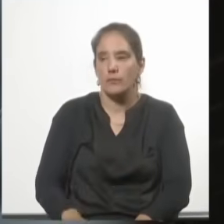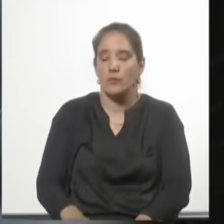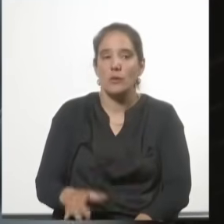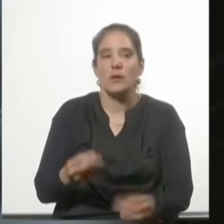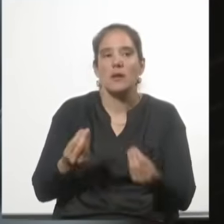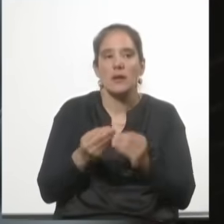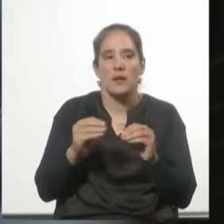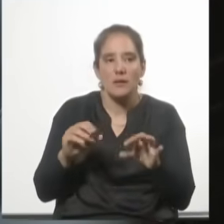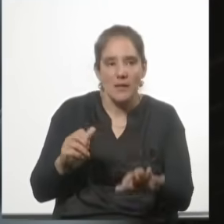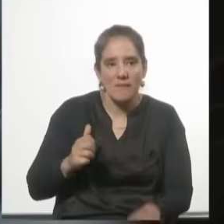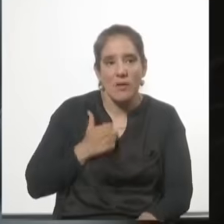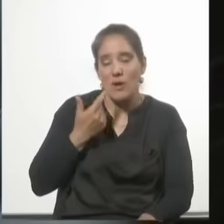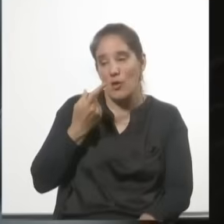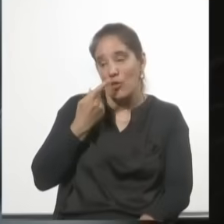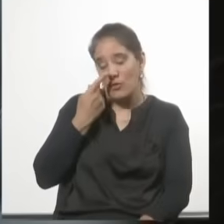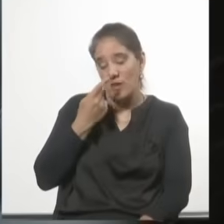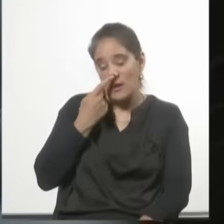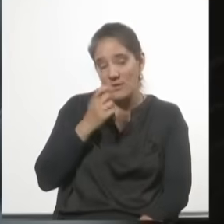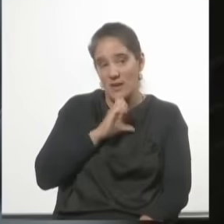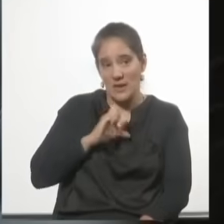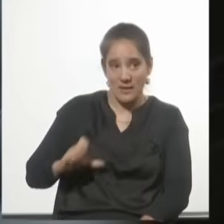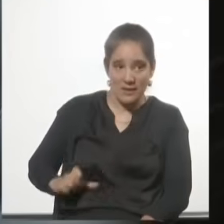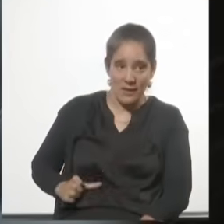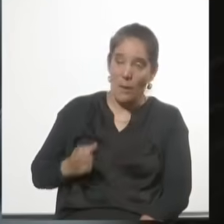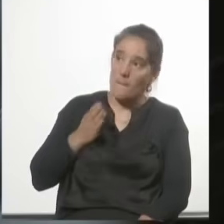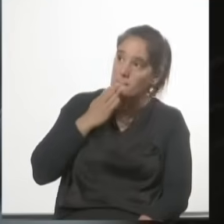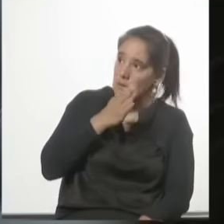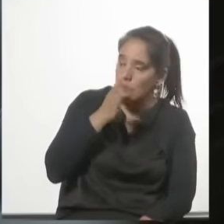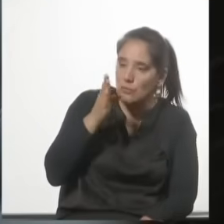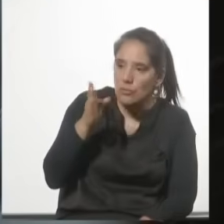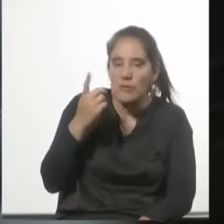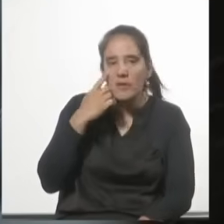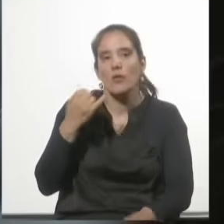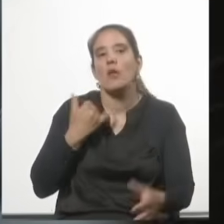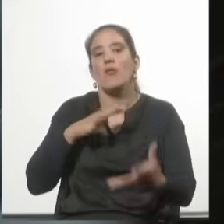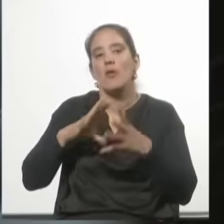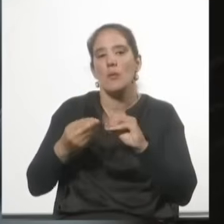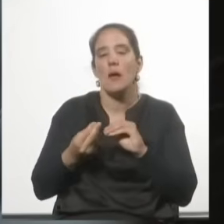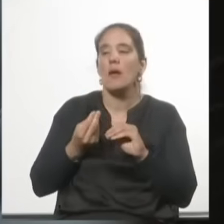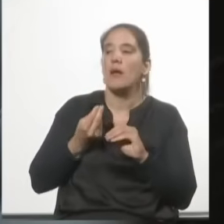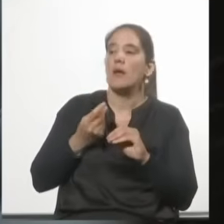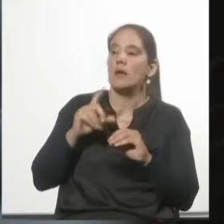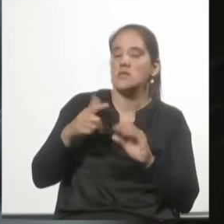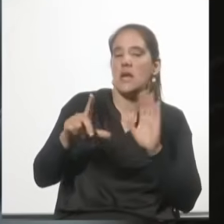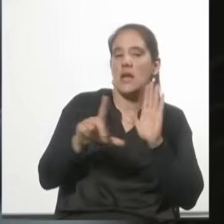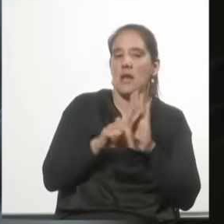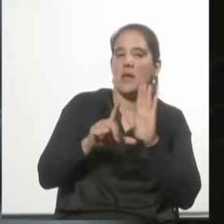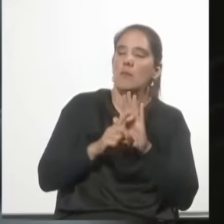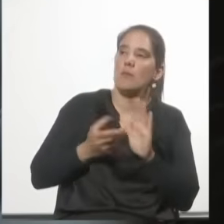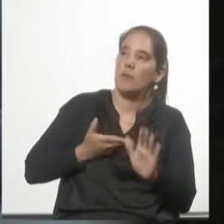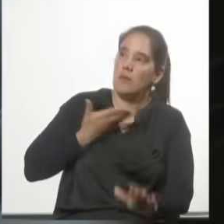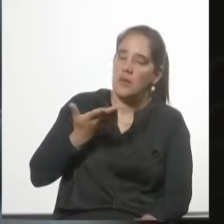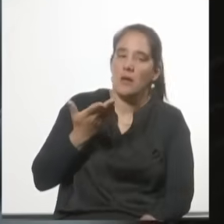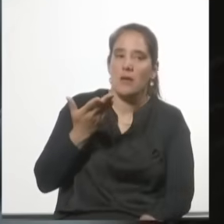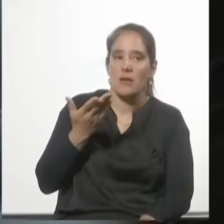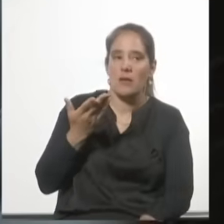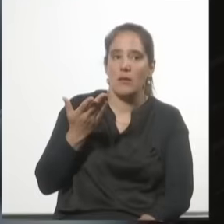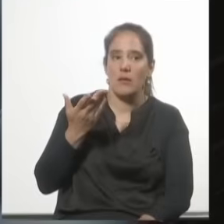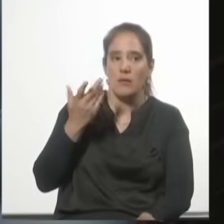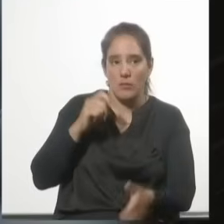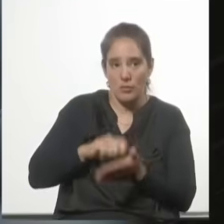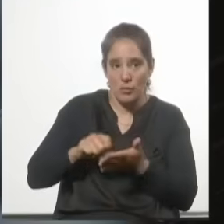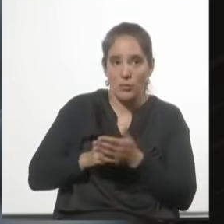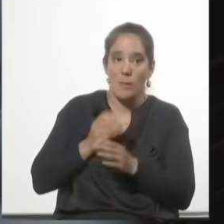misma, salvaguardar los intereses del Estado, recurriendo a los mecanismos previstos para lo que se cometió la diligencia